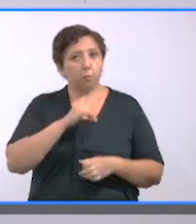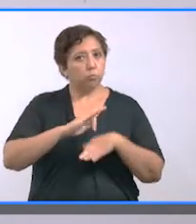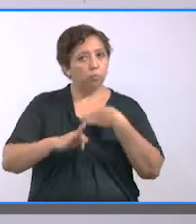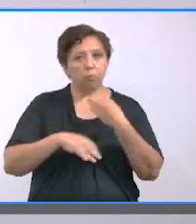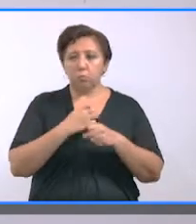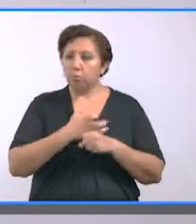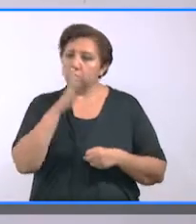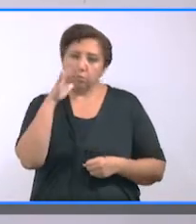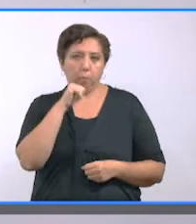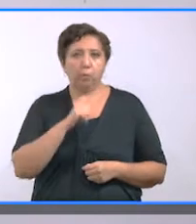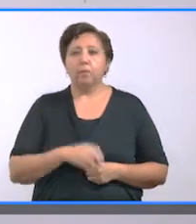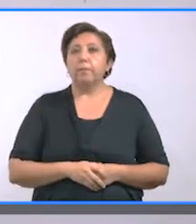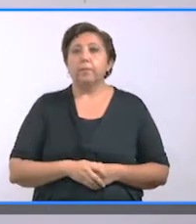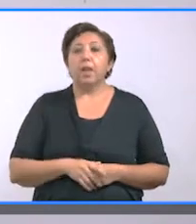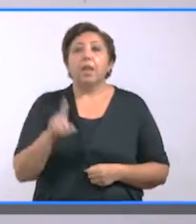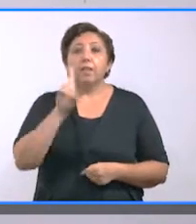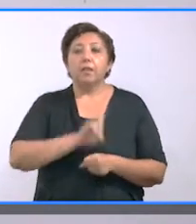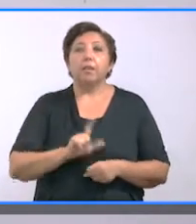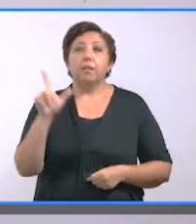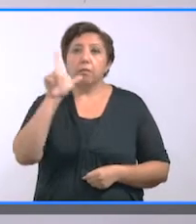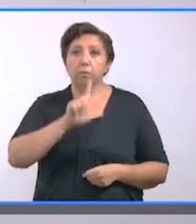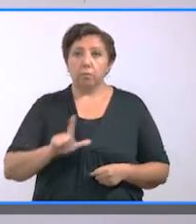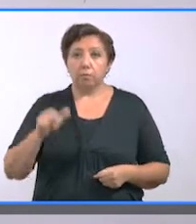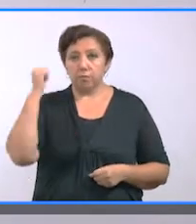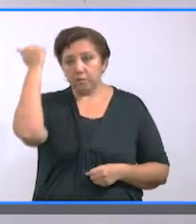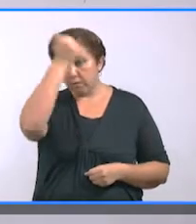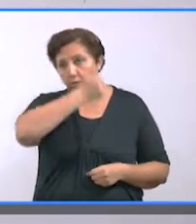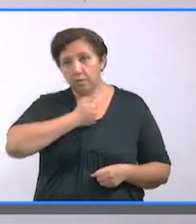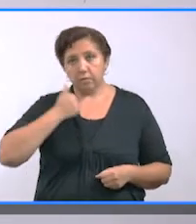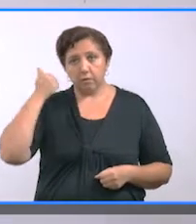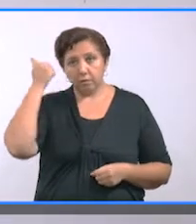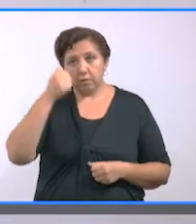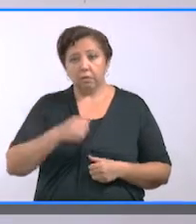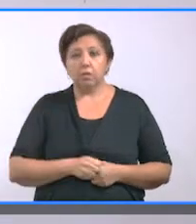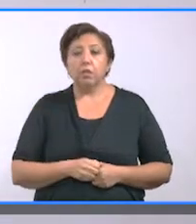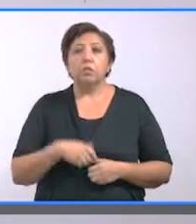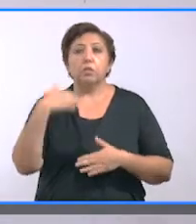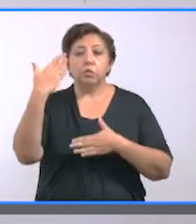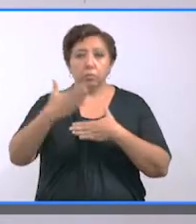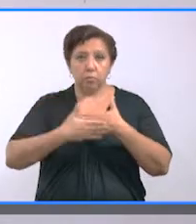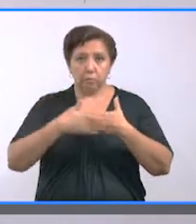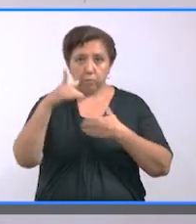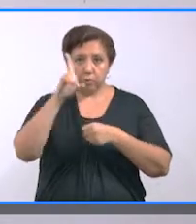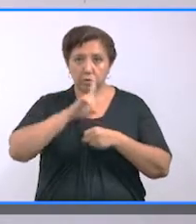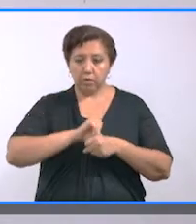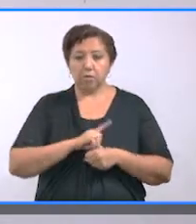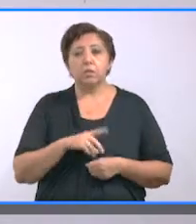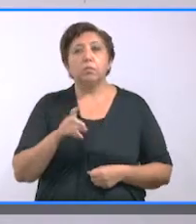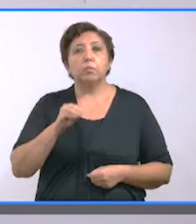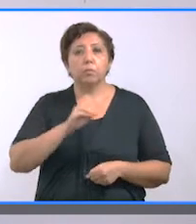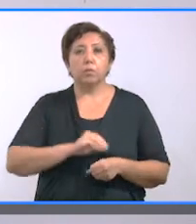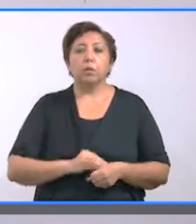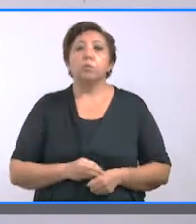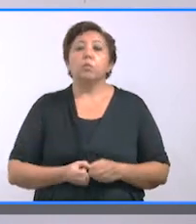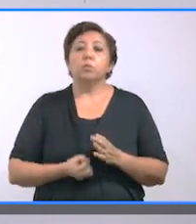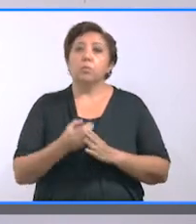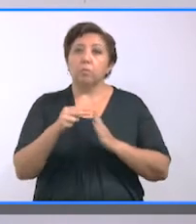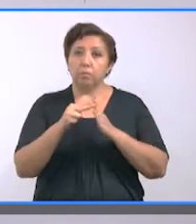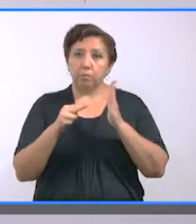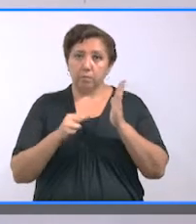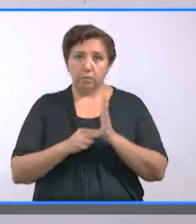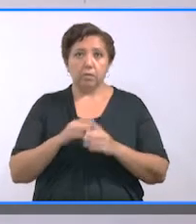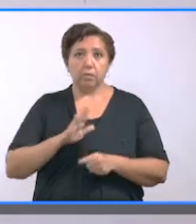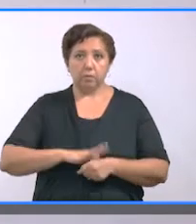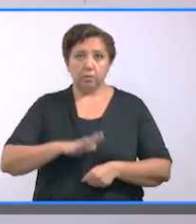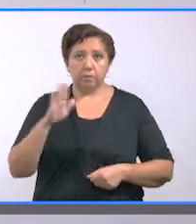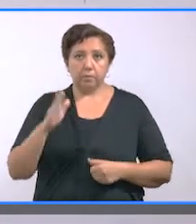Estado. El día lunes se analizarán los indicadores de los próximos días y no se descarta implementar medidas adicionales.